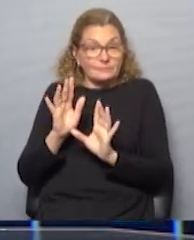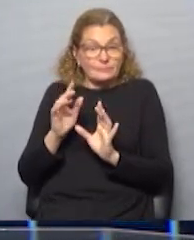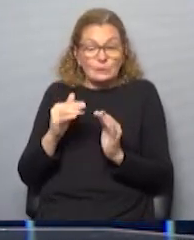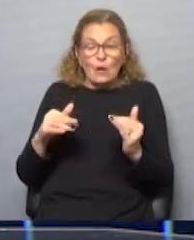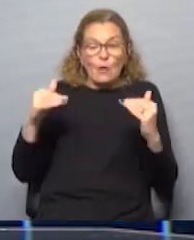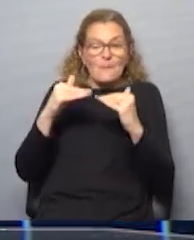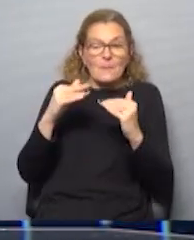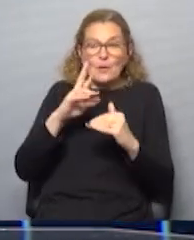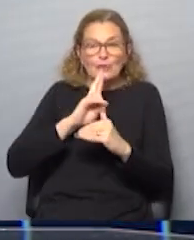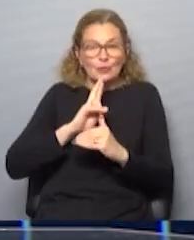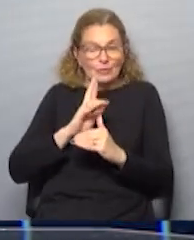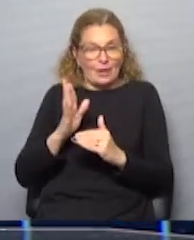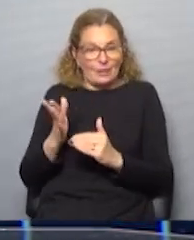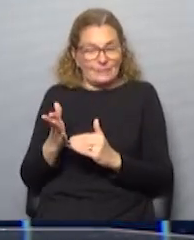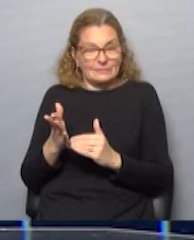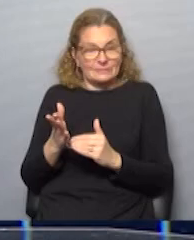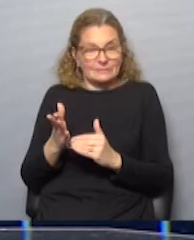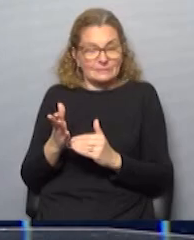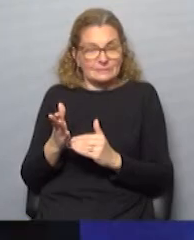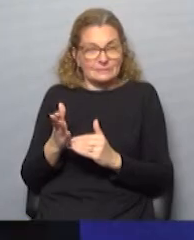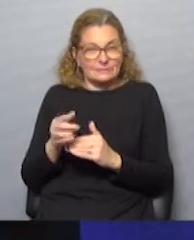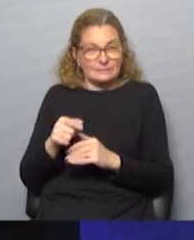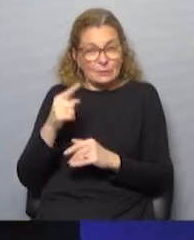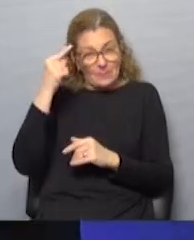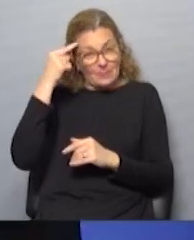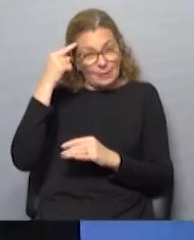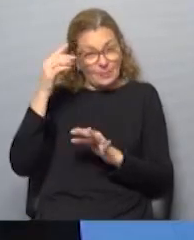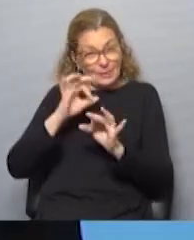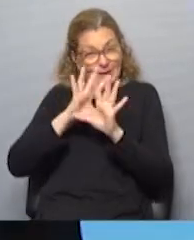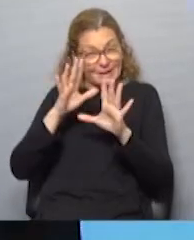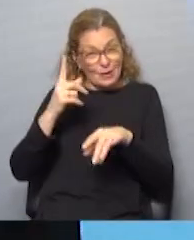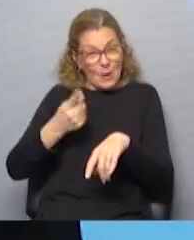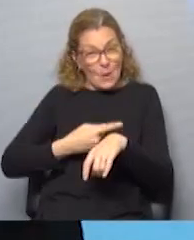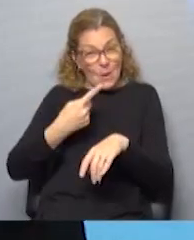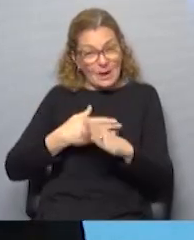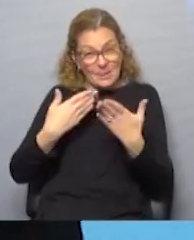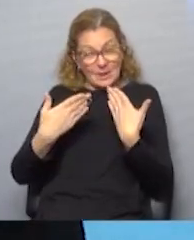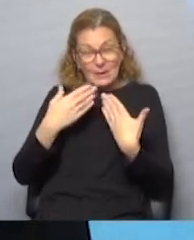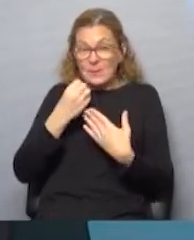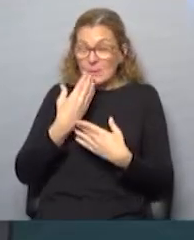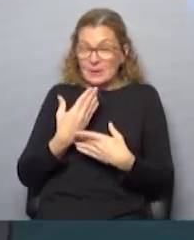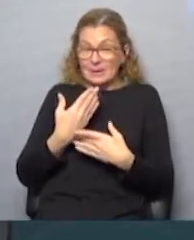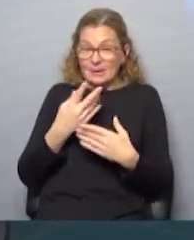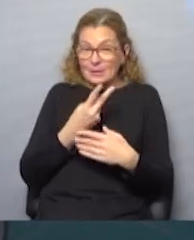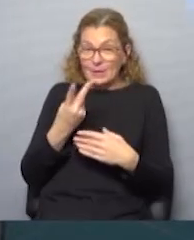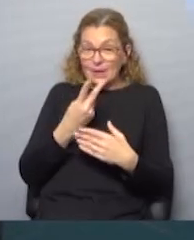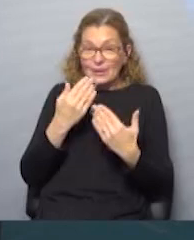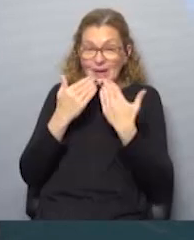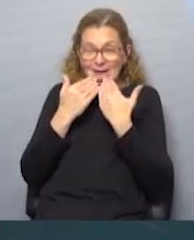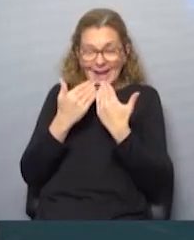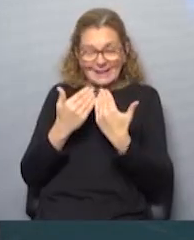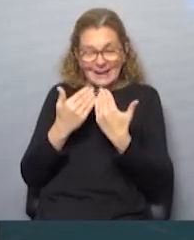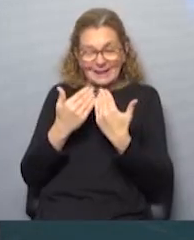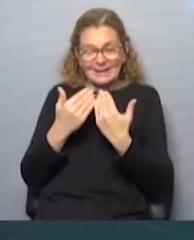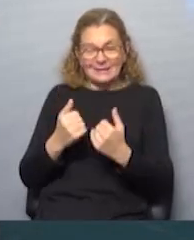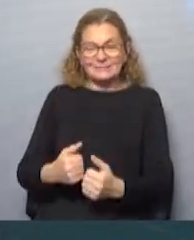resultado creo que está claro pero bueno carlos martín amos muchas gracias